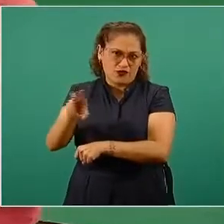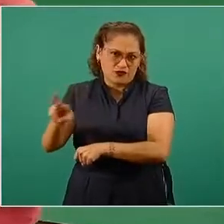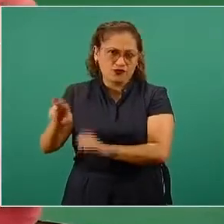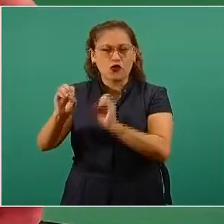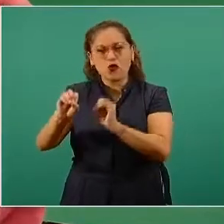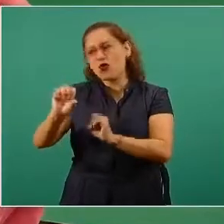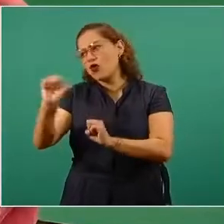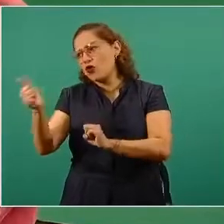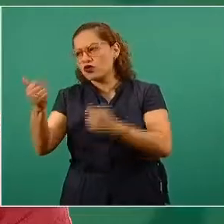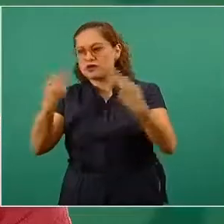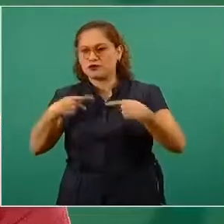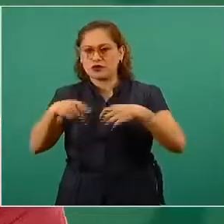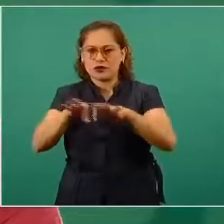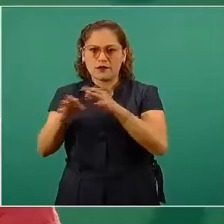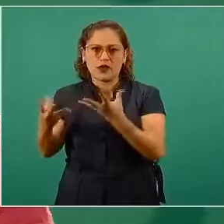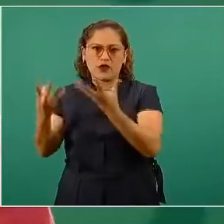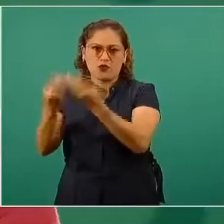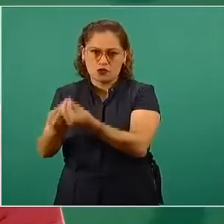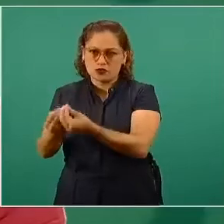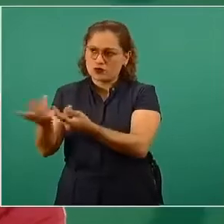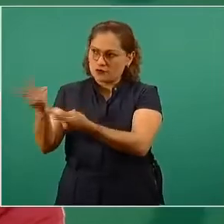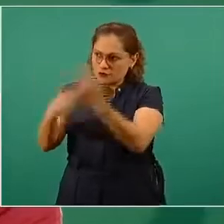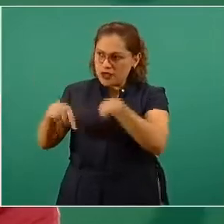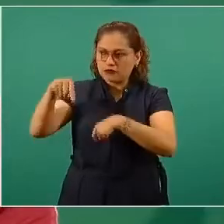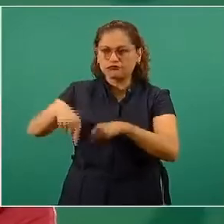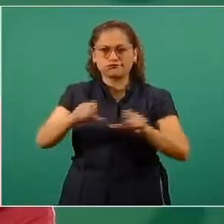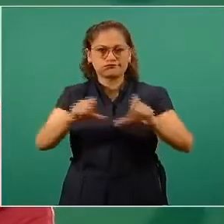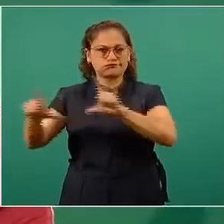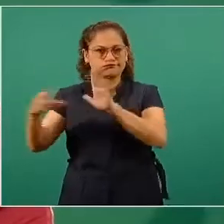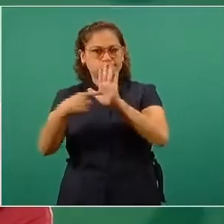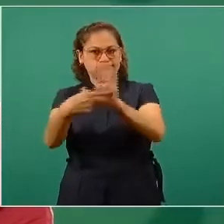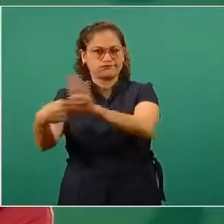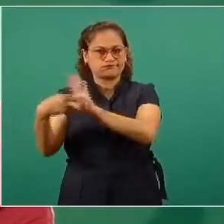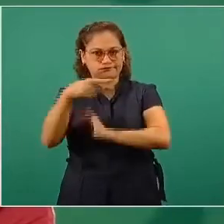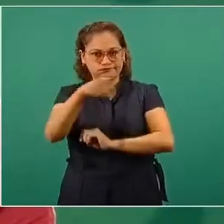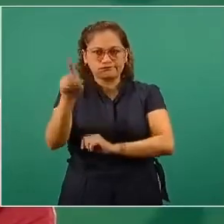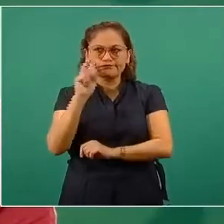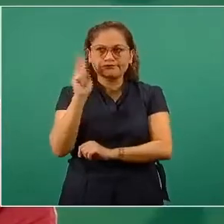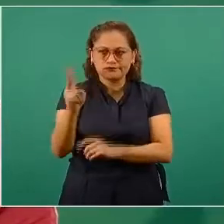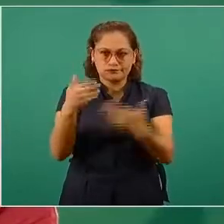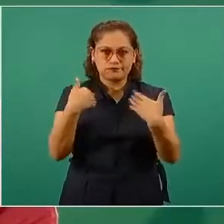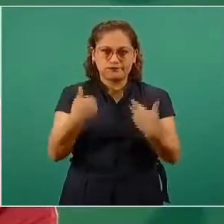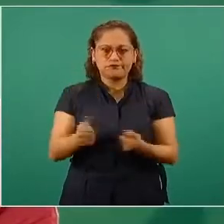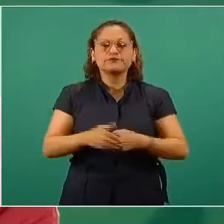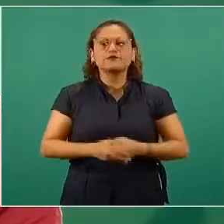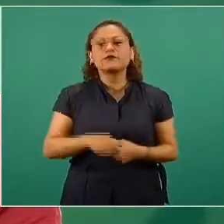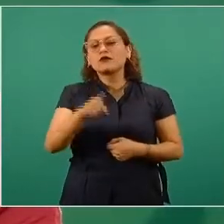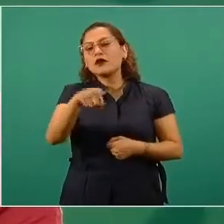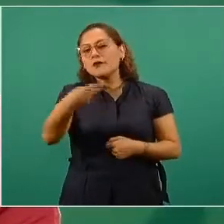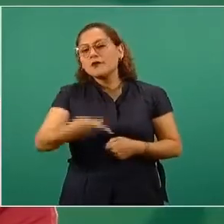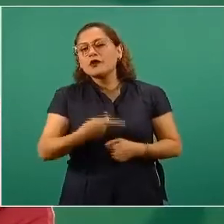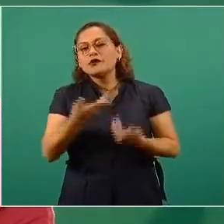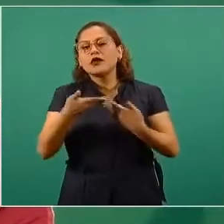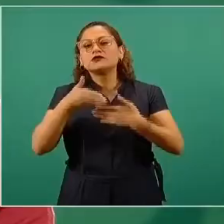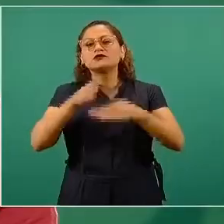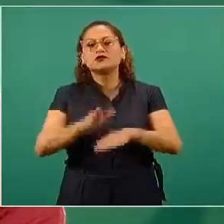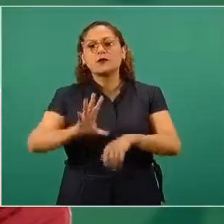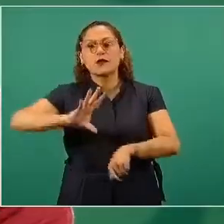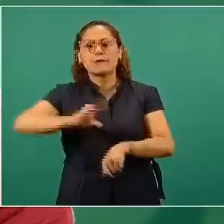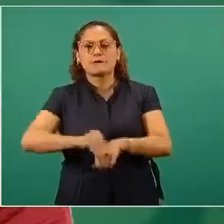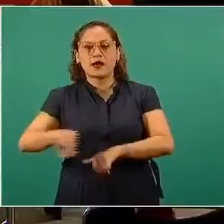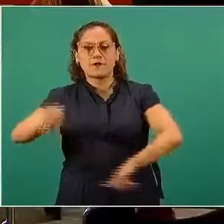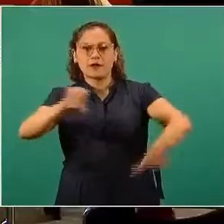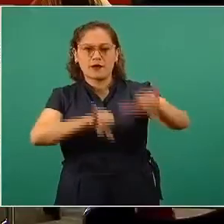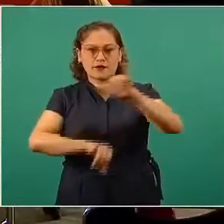muestre justamente. Y respecto a protocolos de investigación clínica, fue una de las primeras acciones que hizo